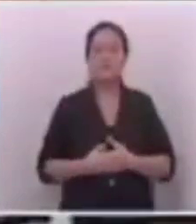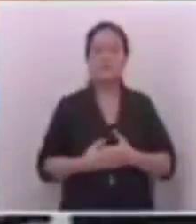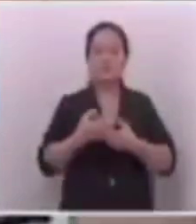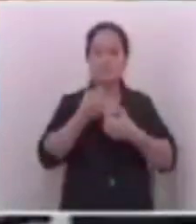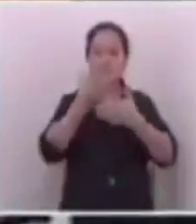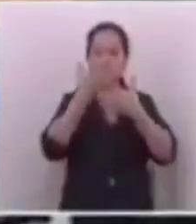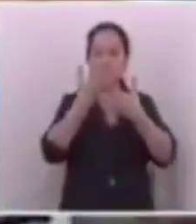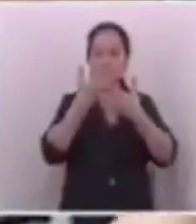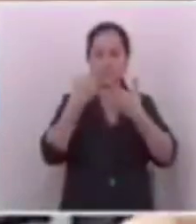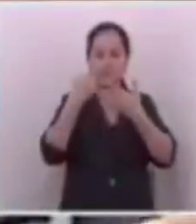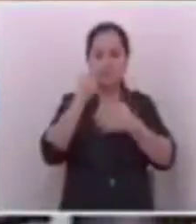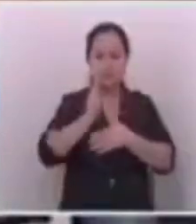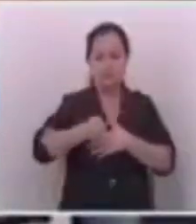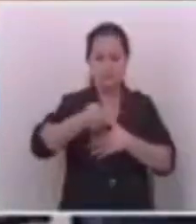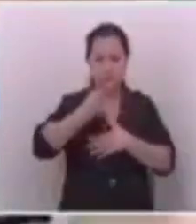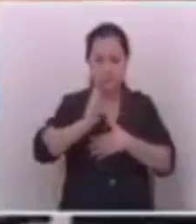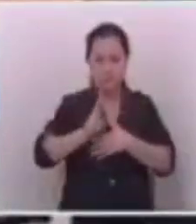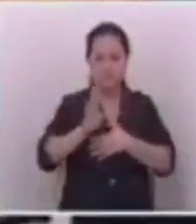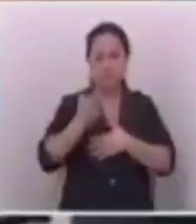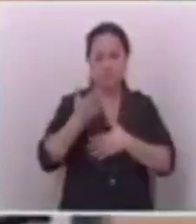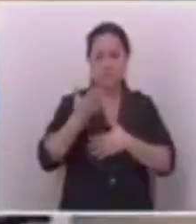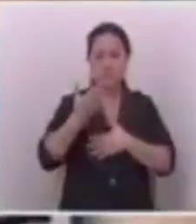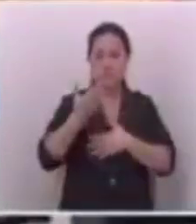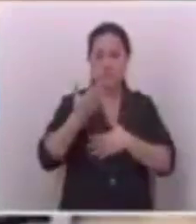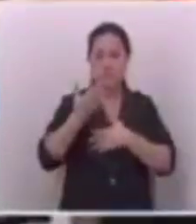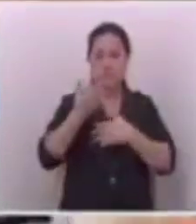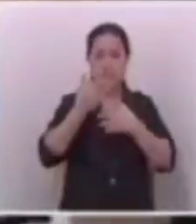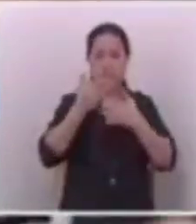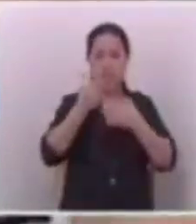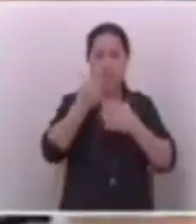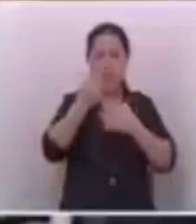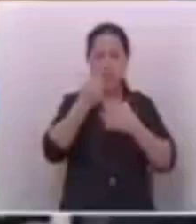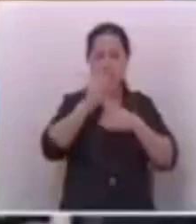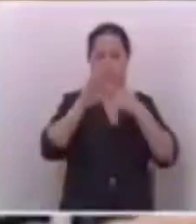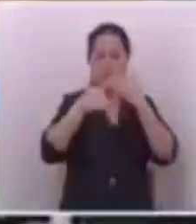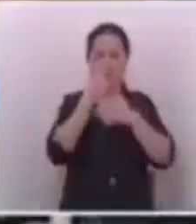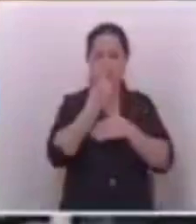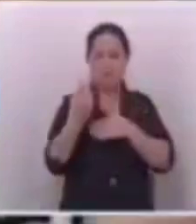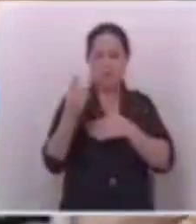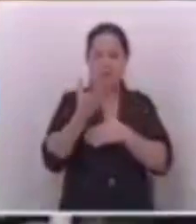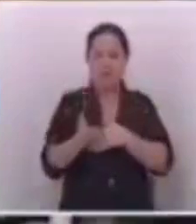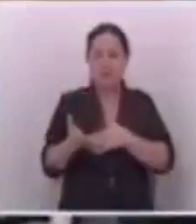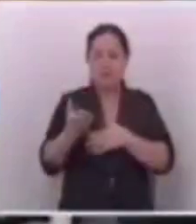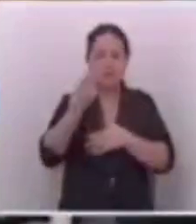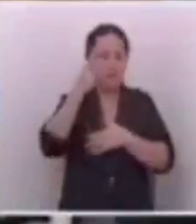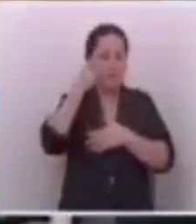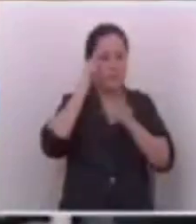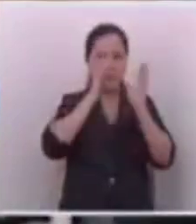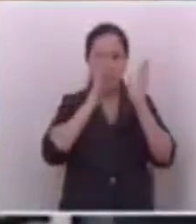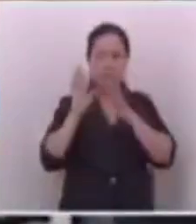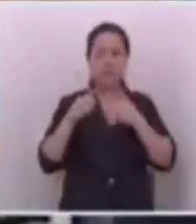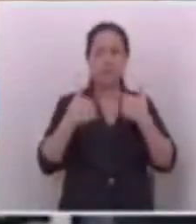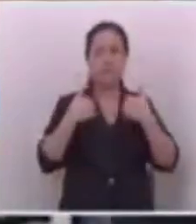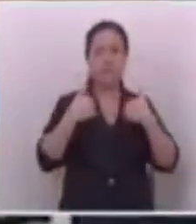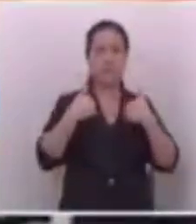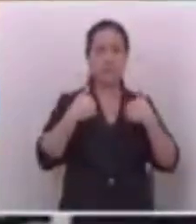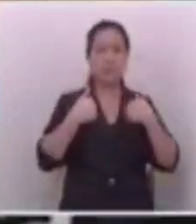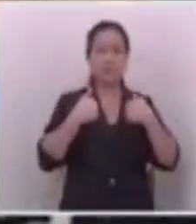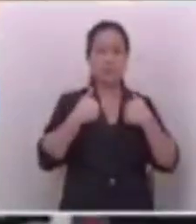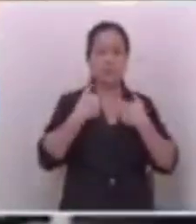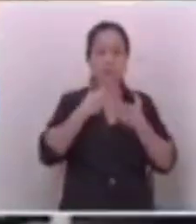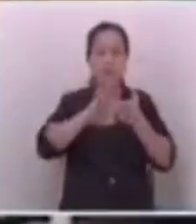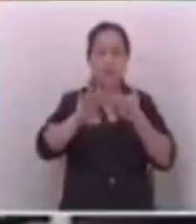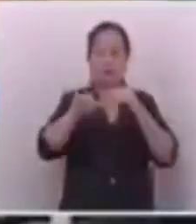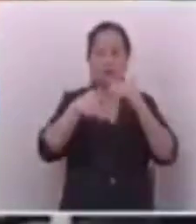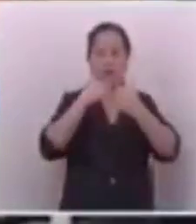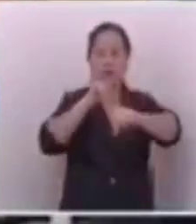Dicen esto los mismos que despilfarran el dinero de la gente en cosas sin sentido, como montar